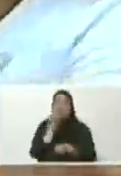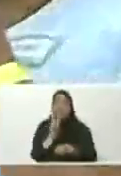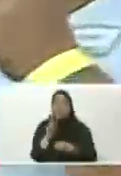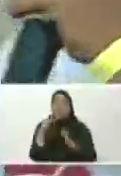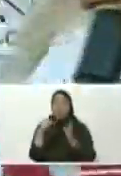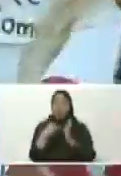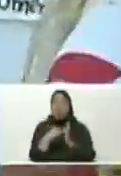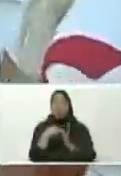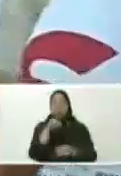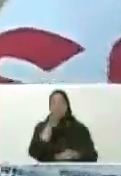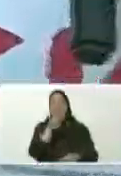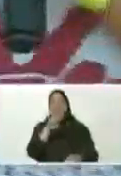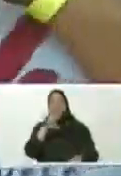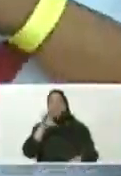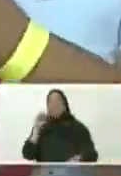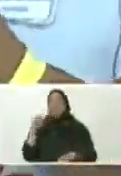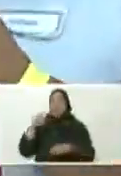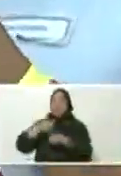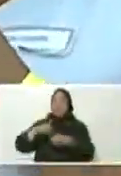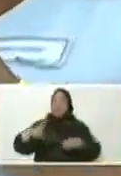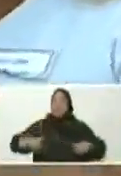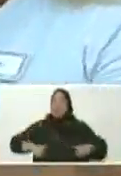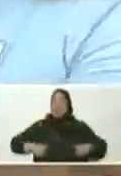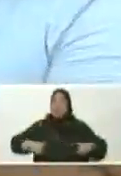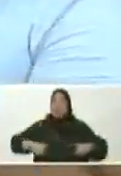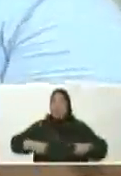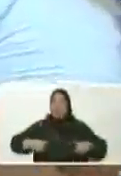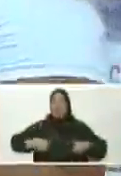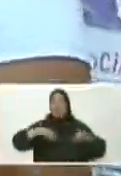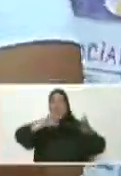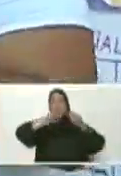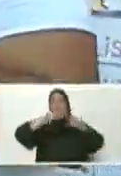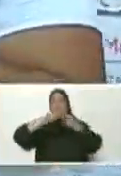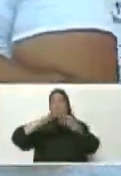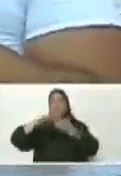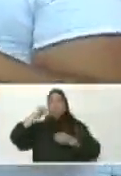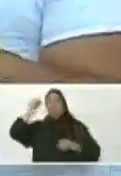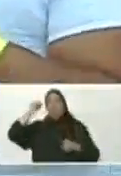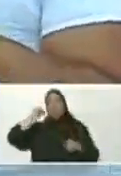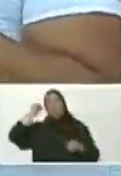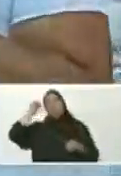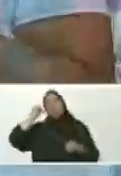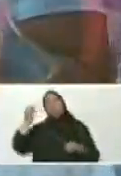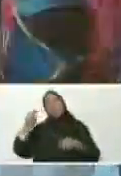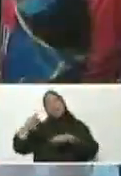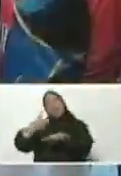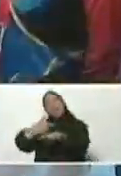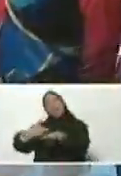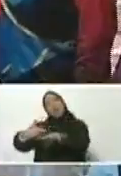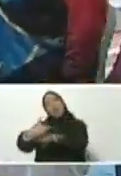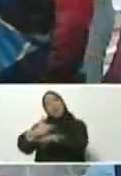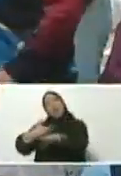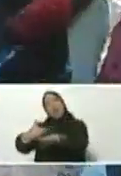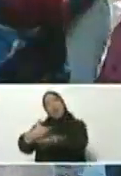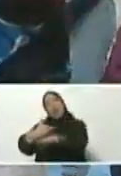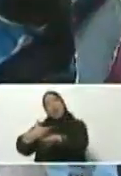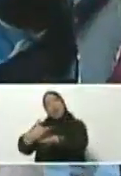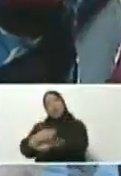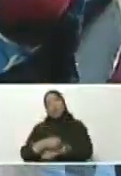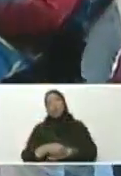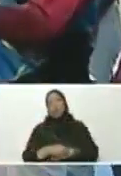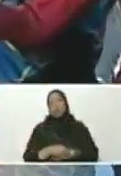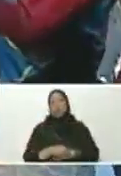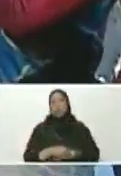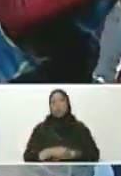2.450 viviendas, señor presidente, están afectadas a nivel de la comuna. ¿Qué opina el gobernador? ¿Qué podemos hacer con ese tema del techo? Bueno, presidente, si